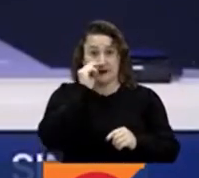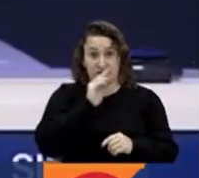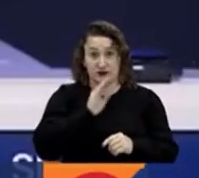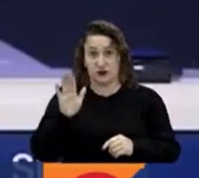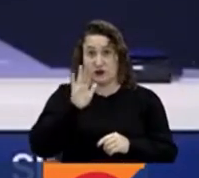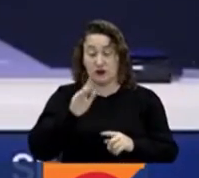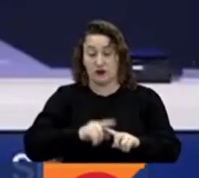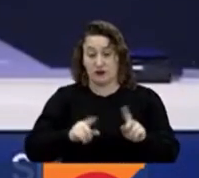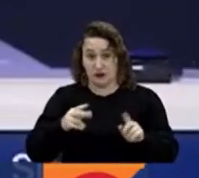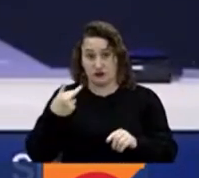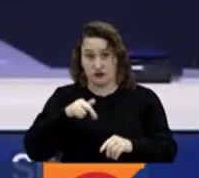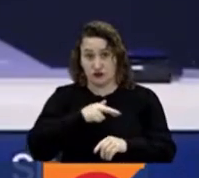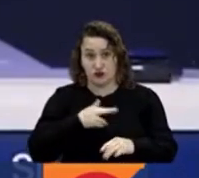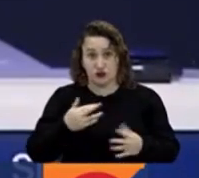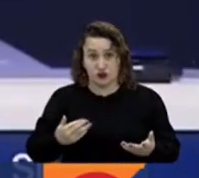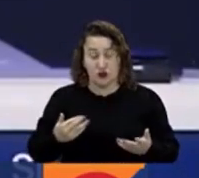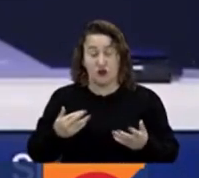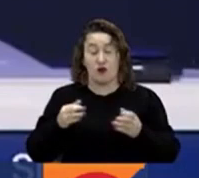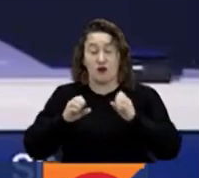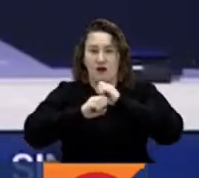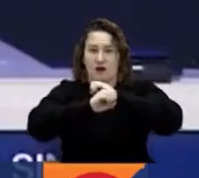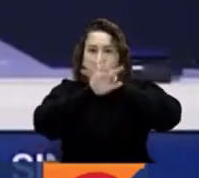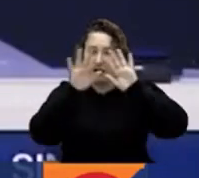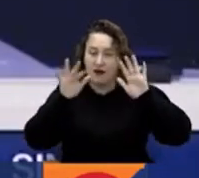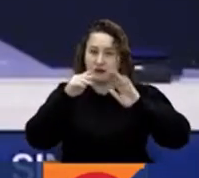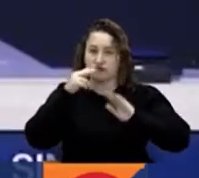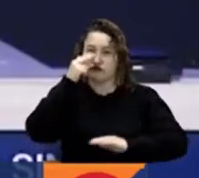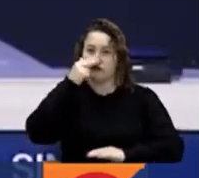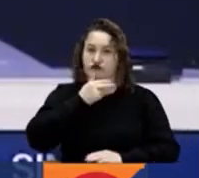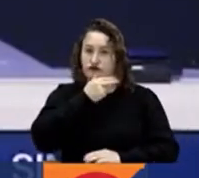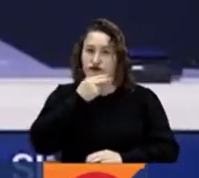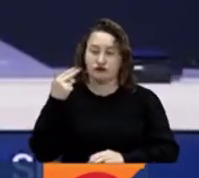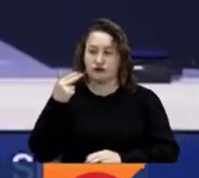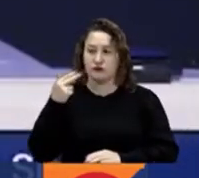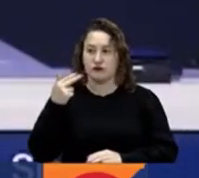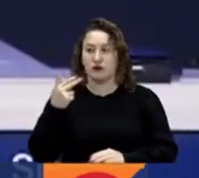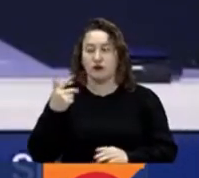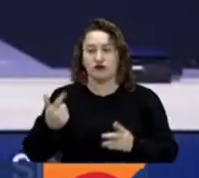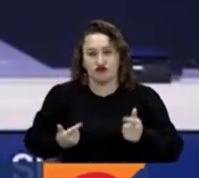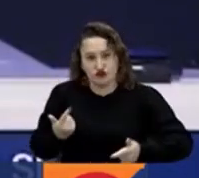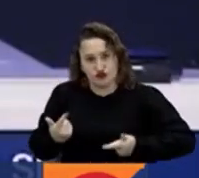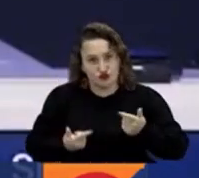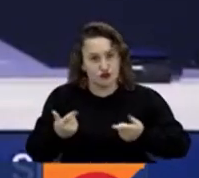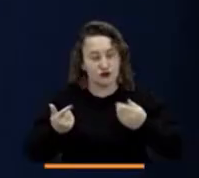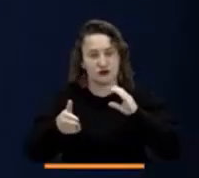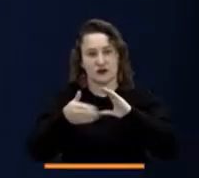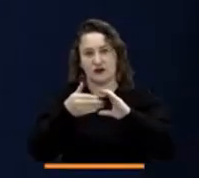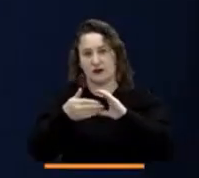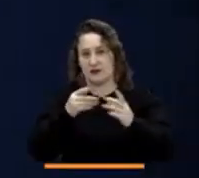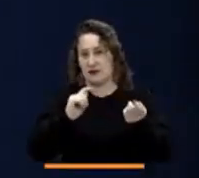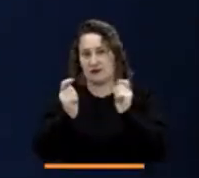para nosotros esa es una señal clara de nuestro compromiso en la lucha contra el cambio climático.